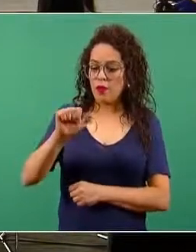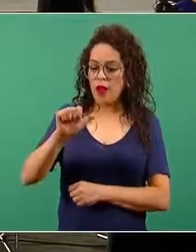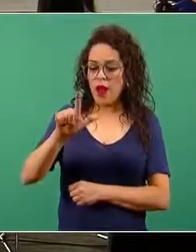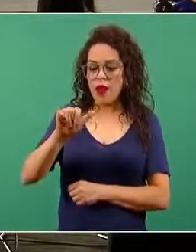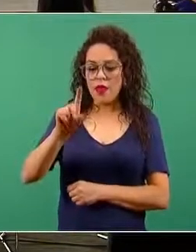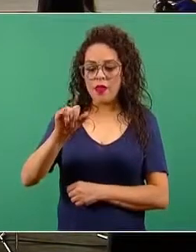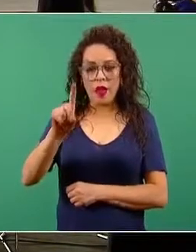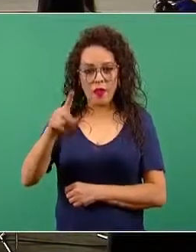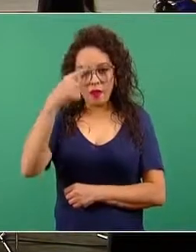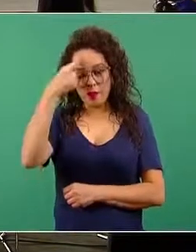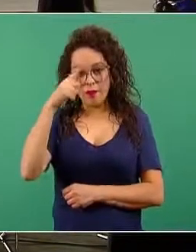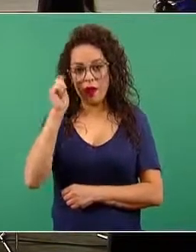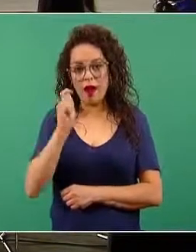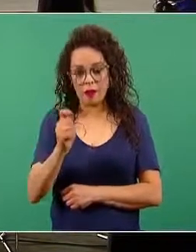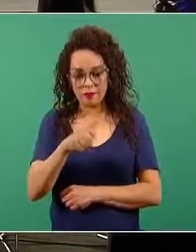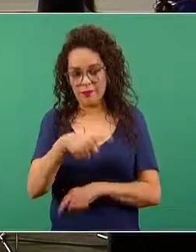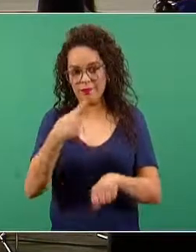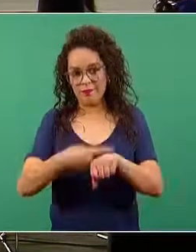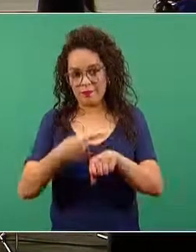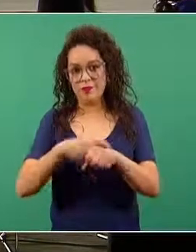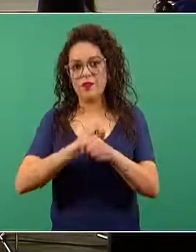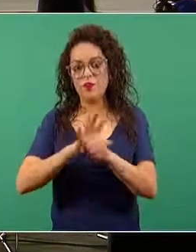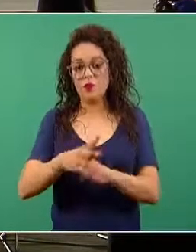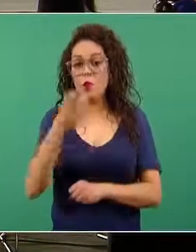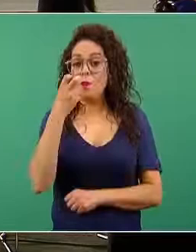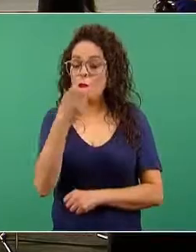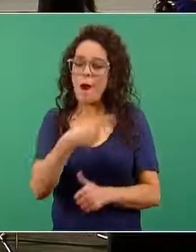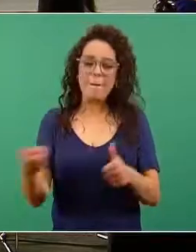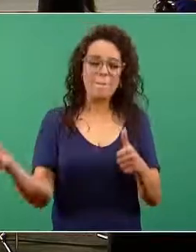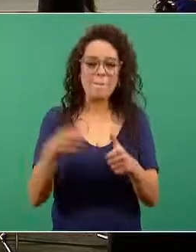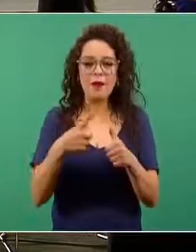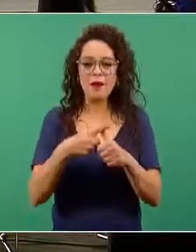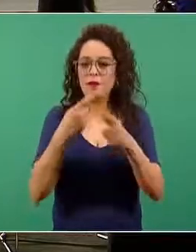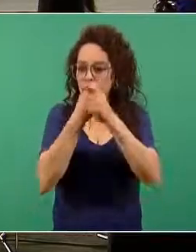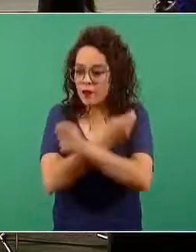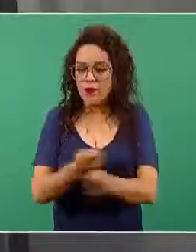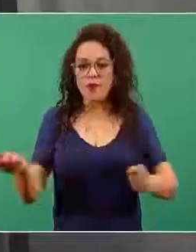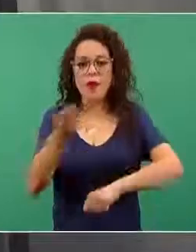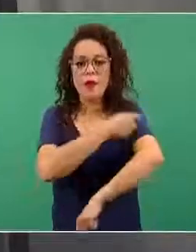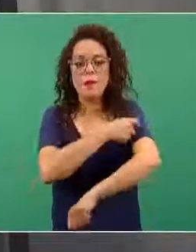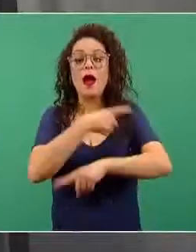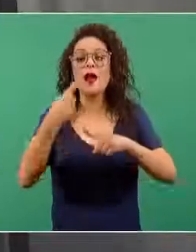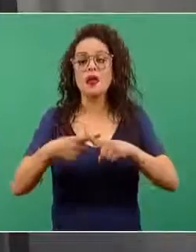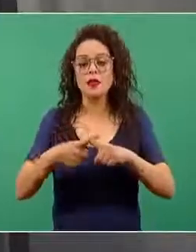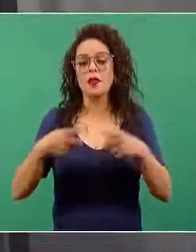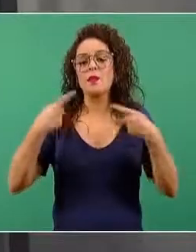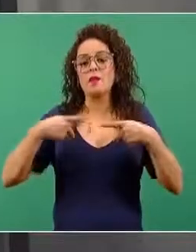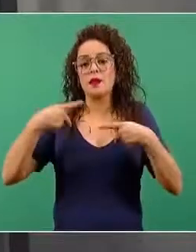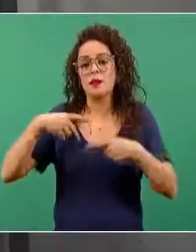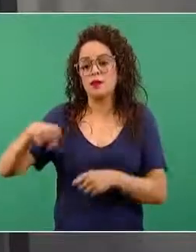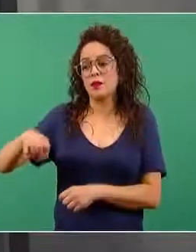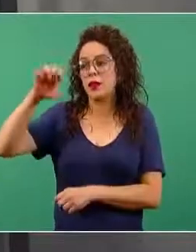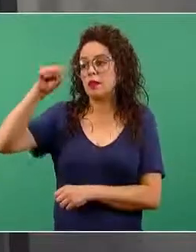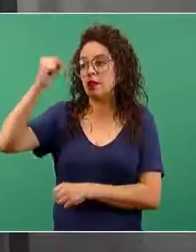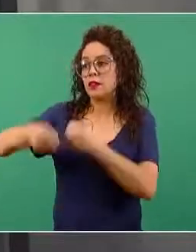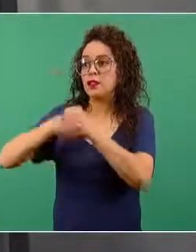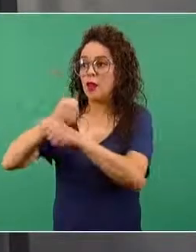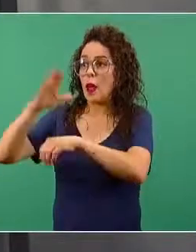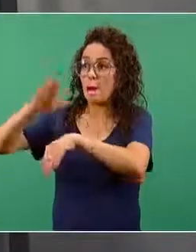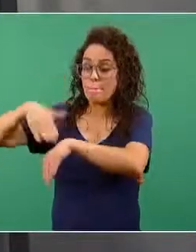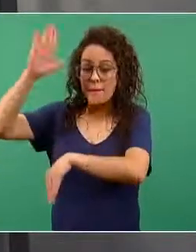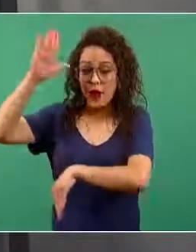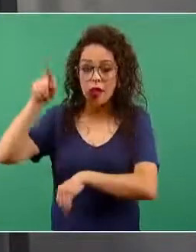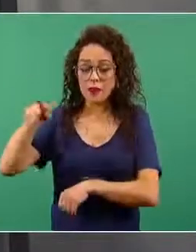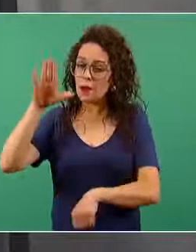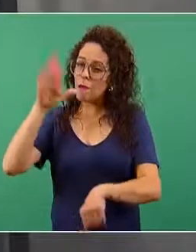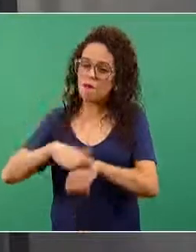lograrlo se requiere vacunar prioritariamente a las personas adultas mayores de 60 años, que son quienes tienen el